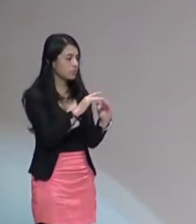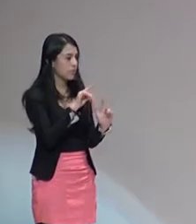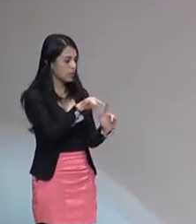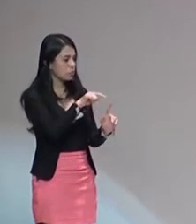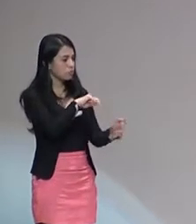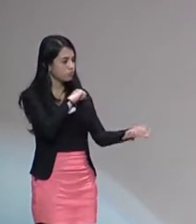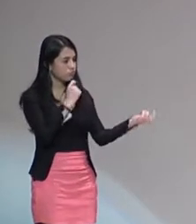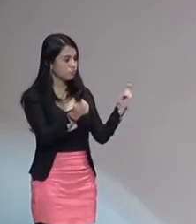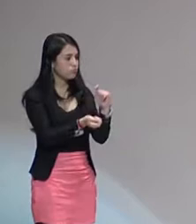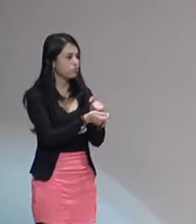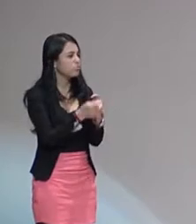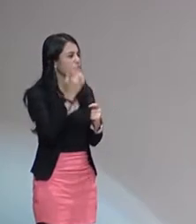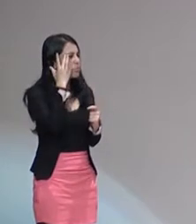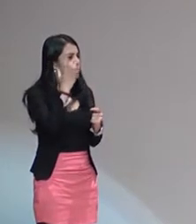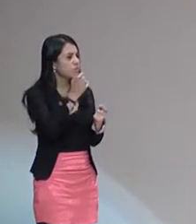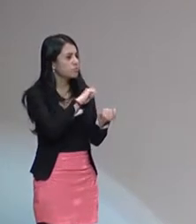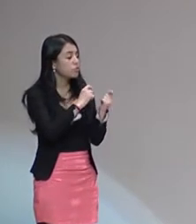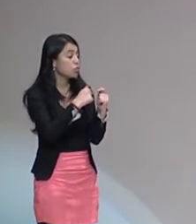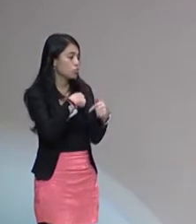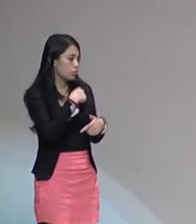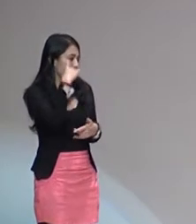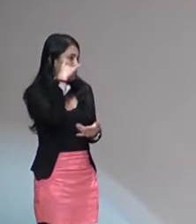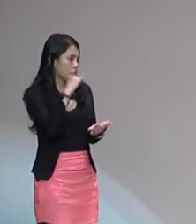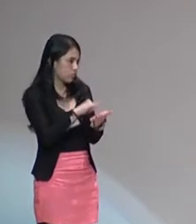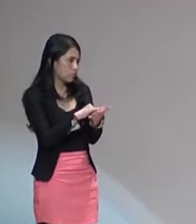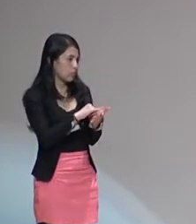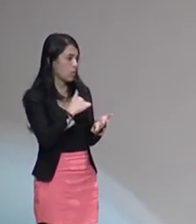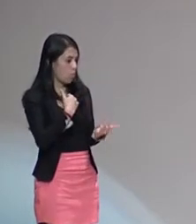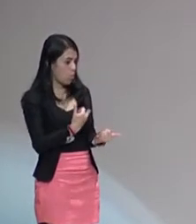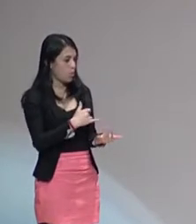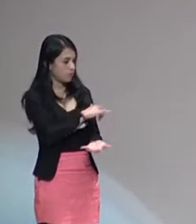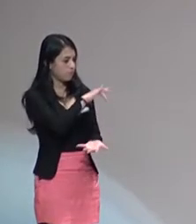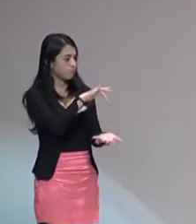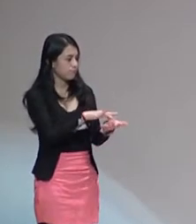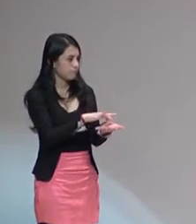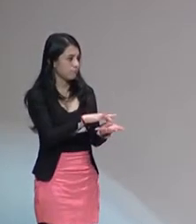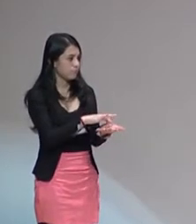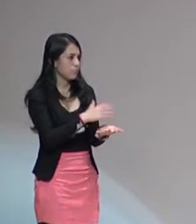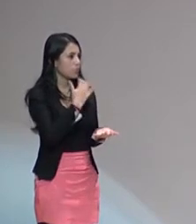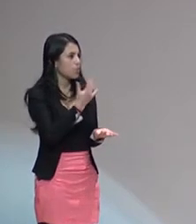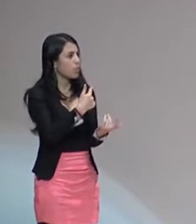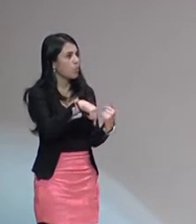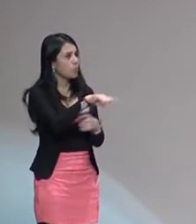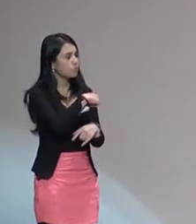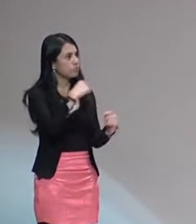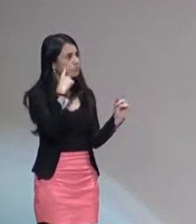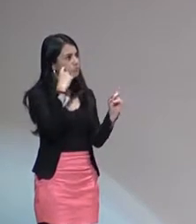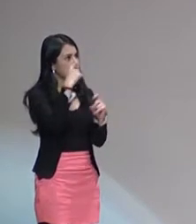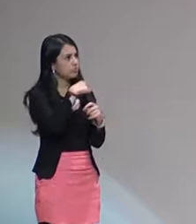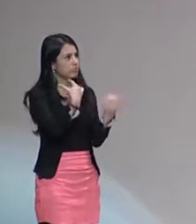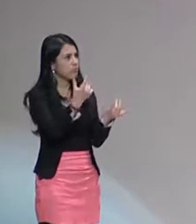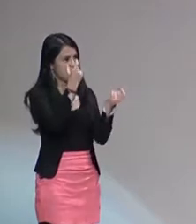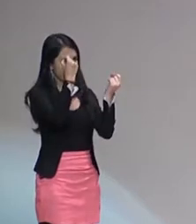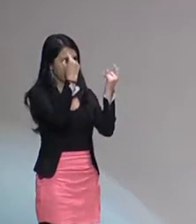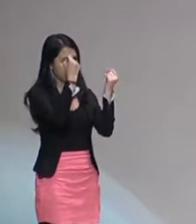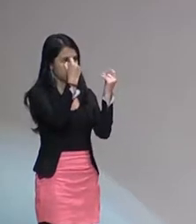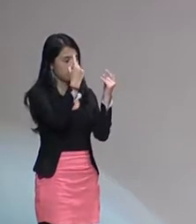es por qué creo estamos aquí. Tratar a entender